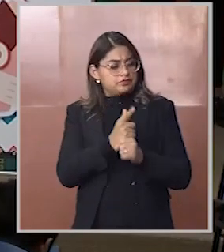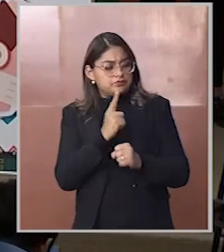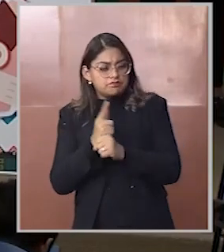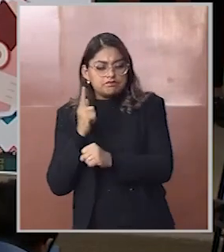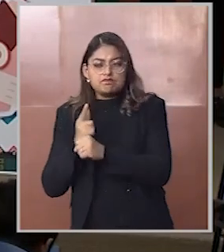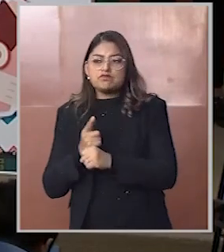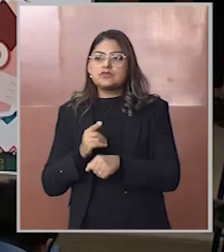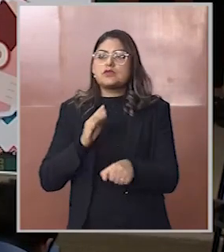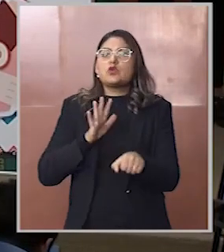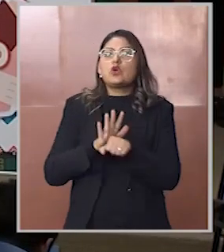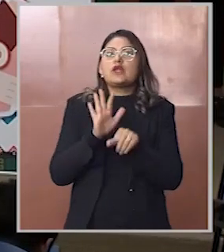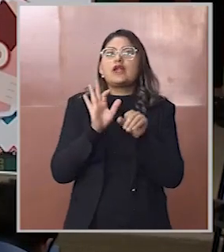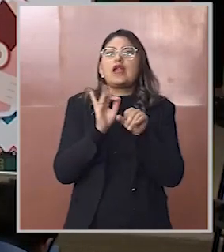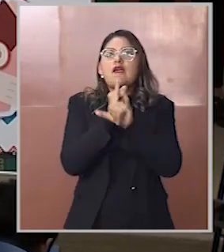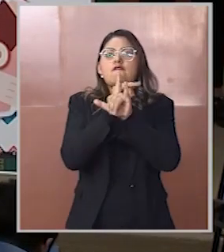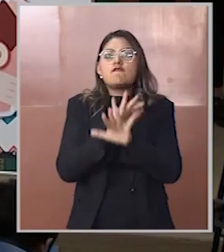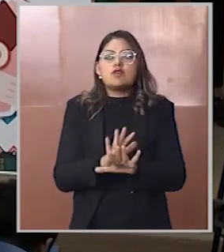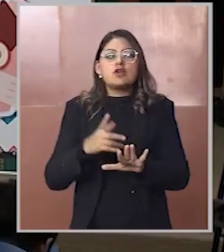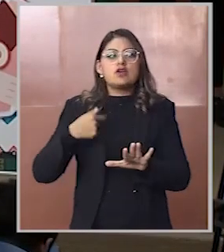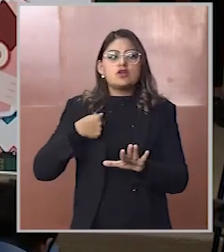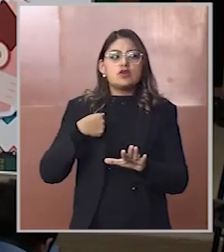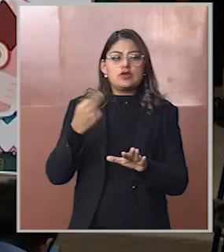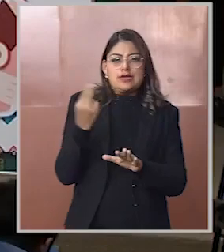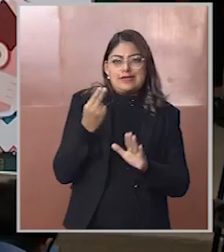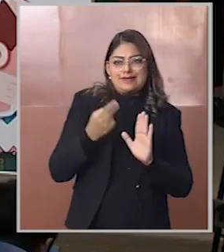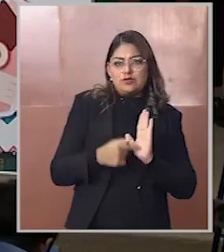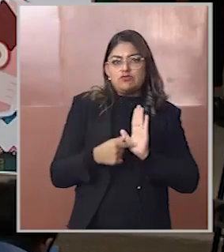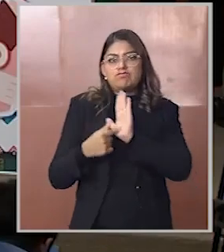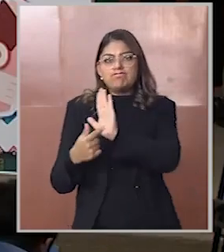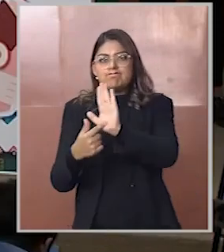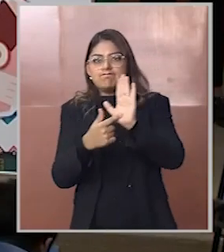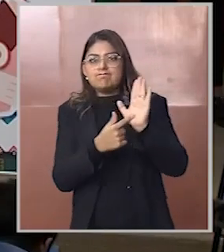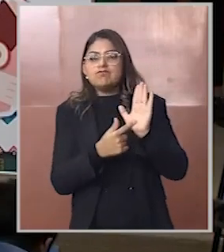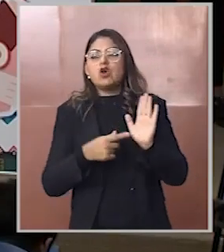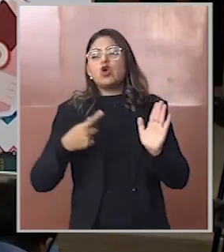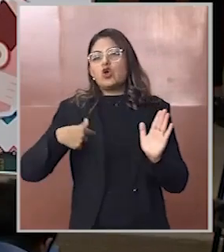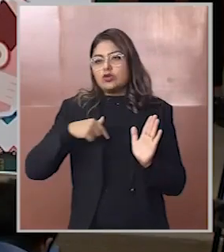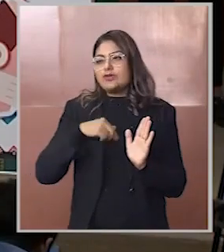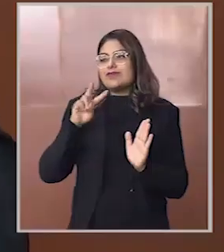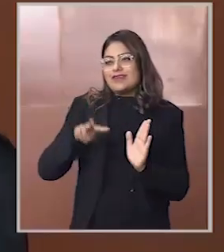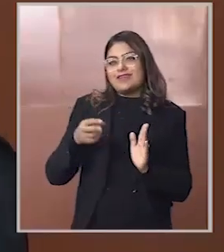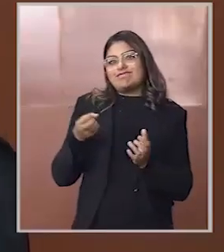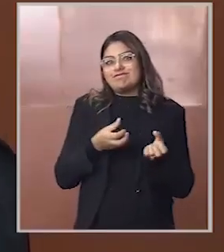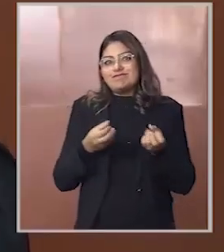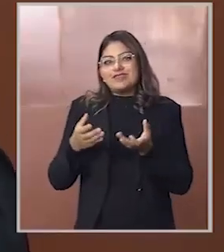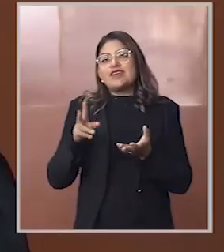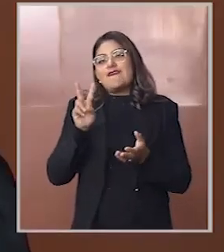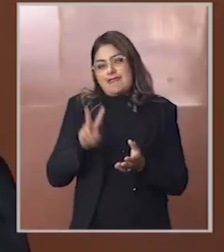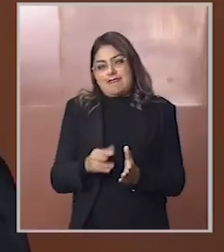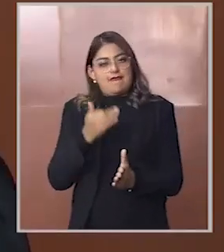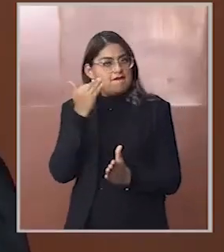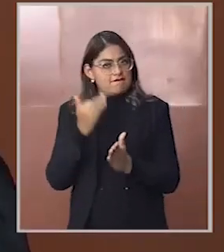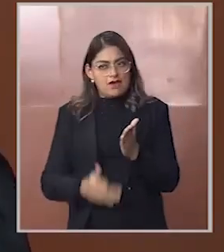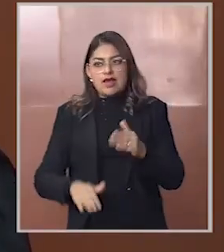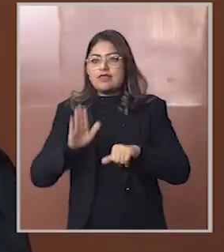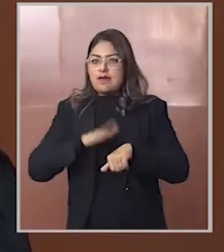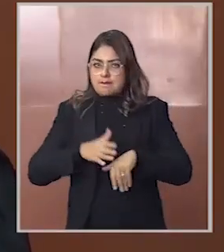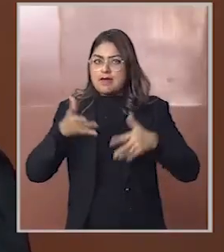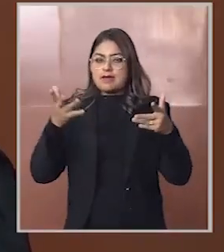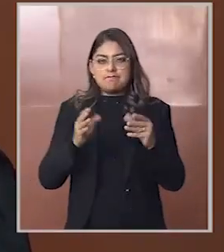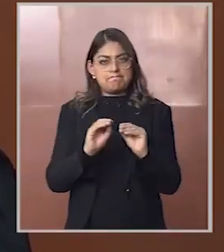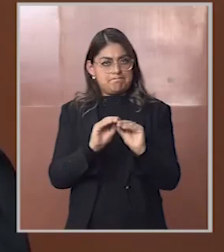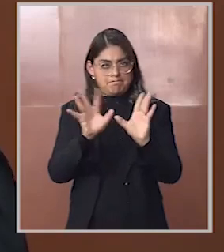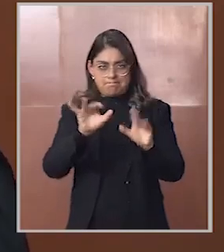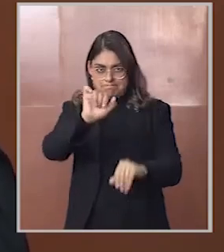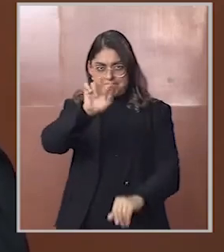se tenía que eh comunicar compartíamos con Flora que faltan cosas ahorita un momento sin lugar a dudas